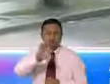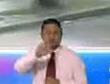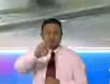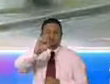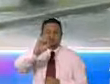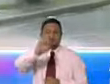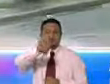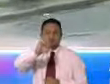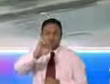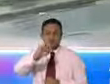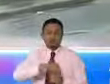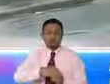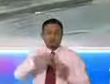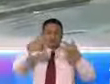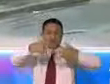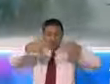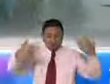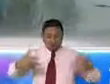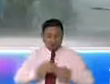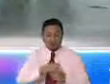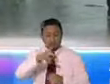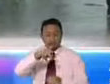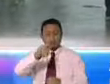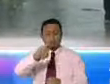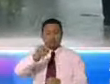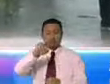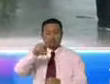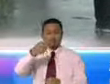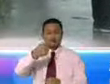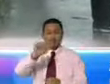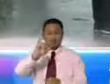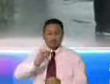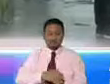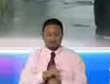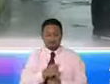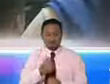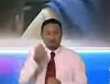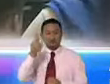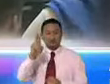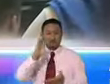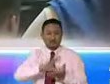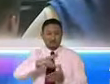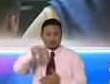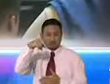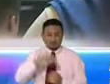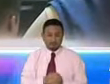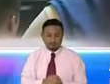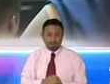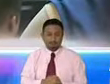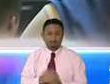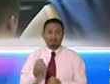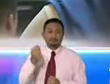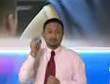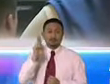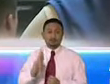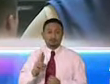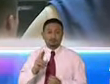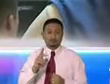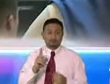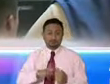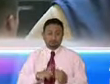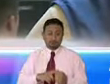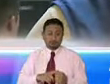Gallo, Puengasí, zonas ubicadas en el sur y suroriente de Quito. Es porque en el sur de la ciudad la